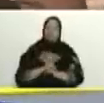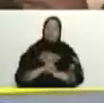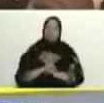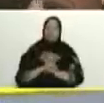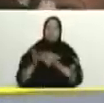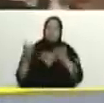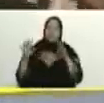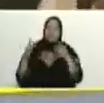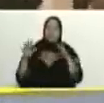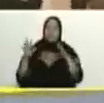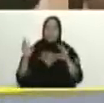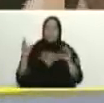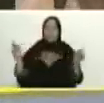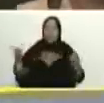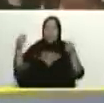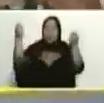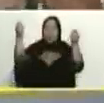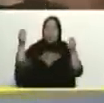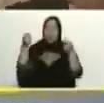¡Lo logramos!